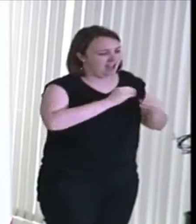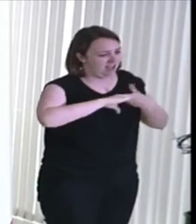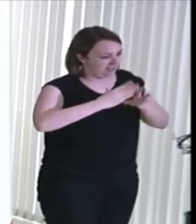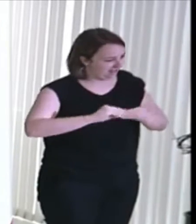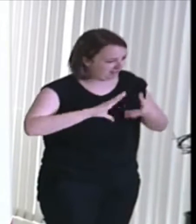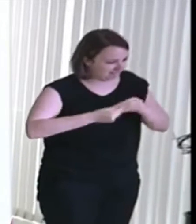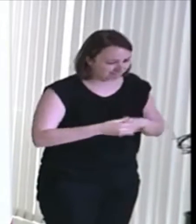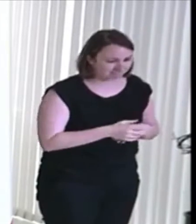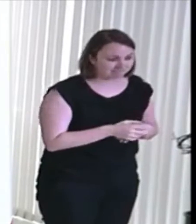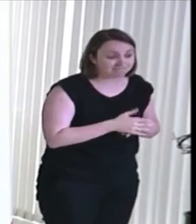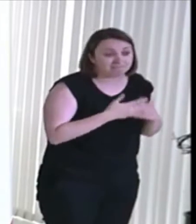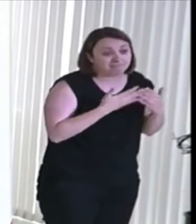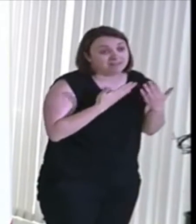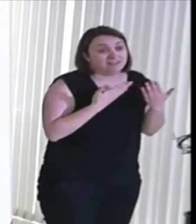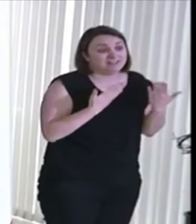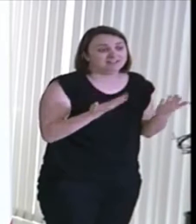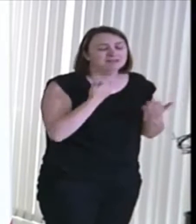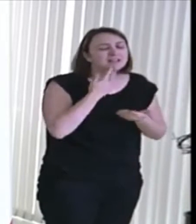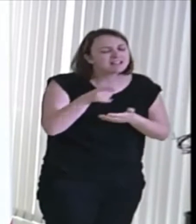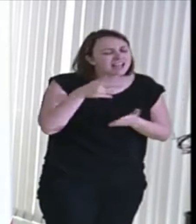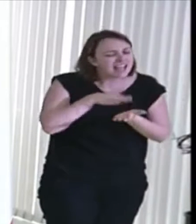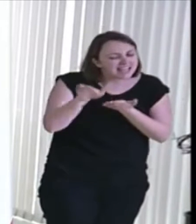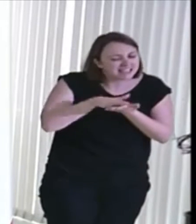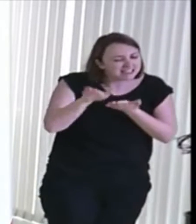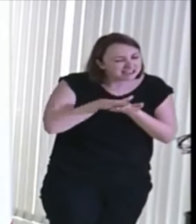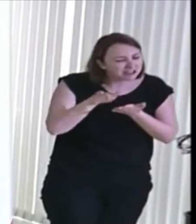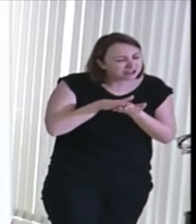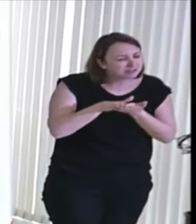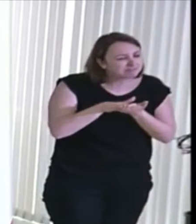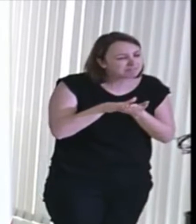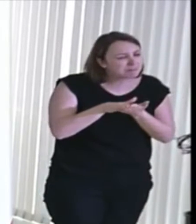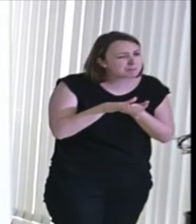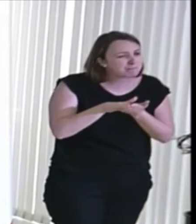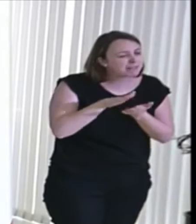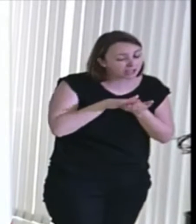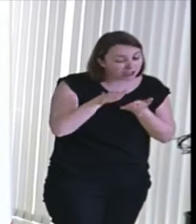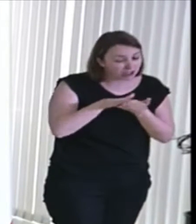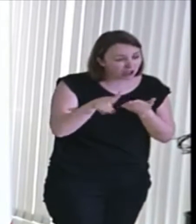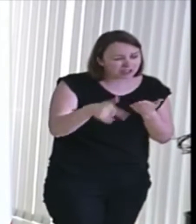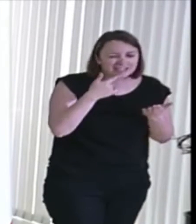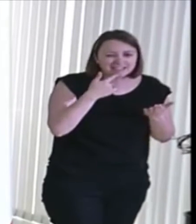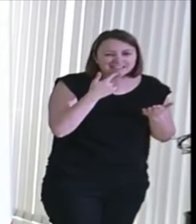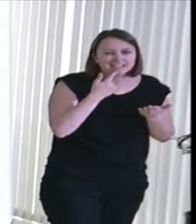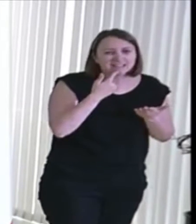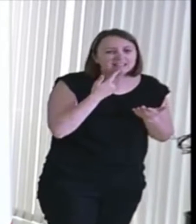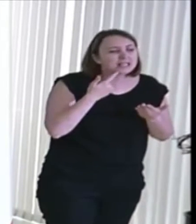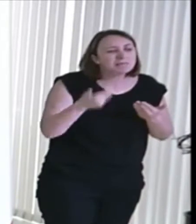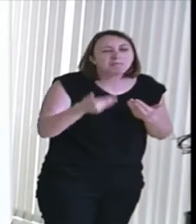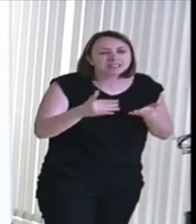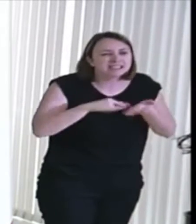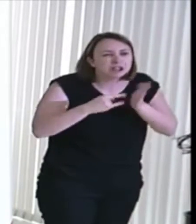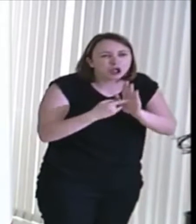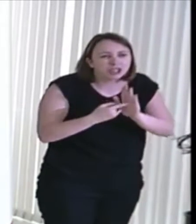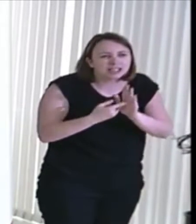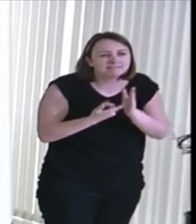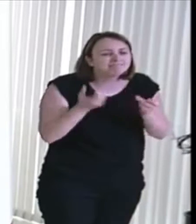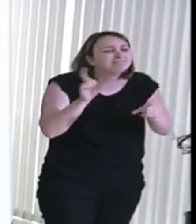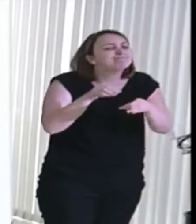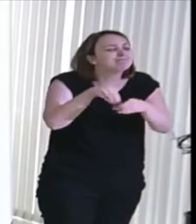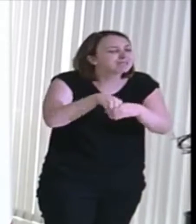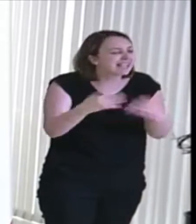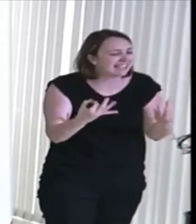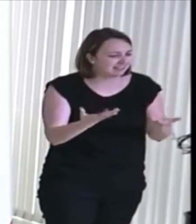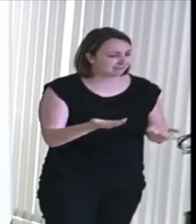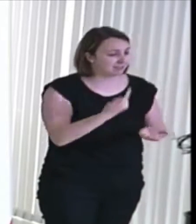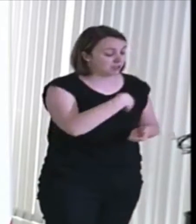¿no? Es en la editorial, ¿qué parte es imprescindible de la tecnología? Es decir, pues en nuestro